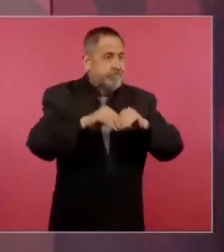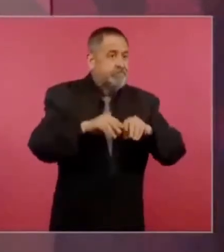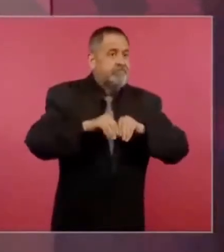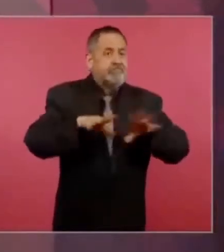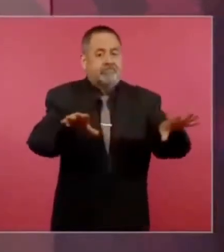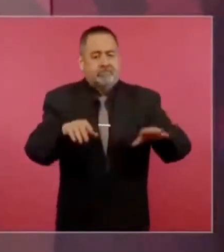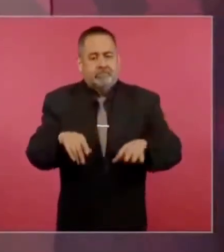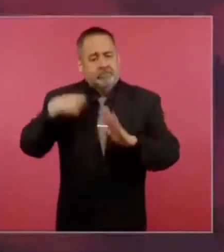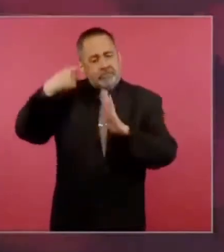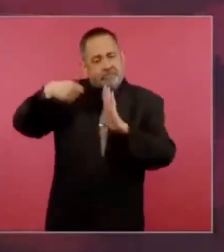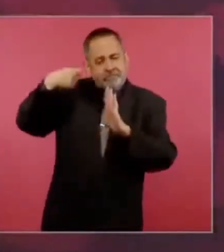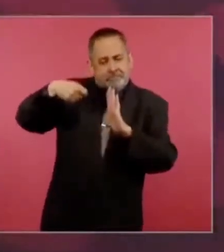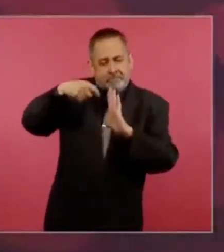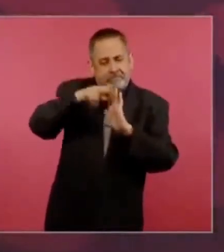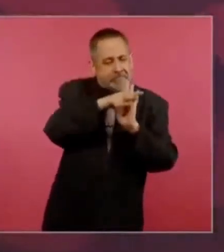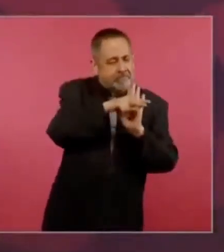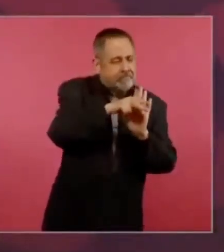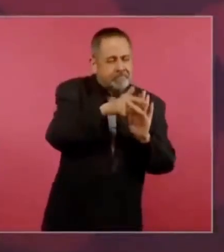un documental